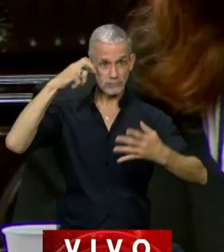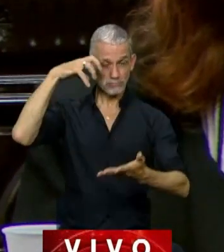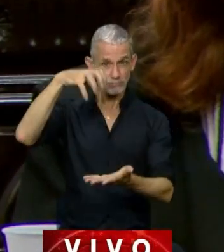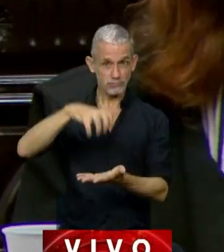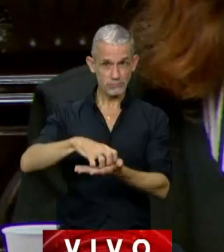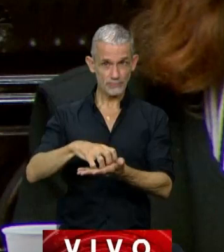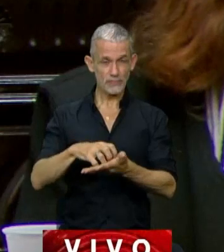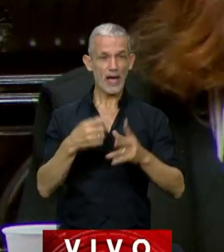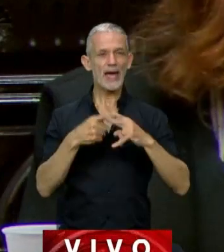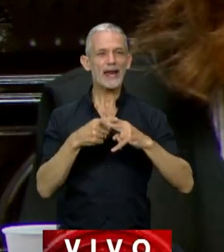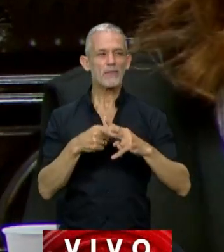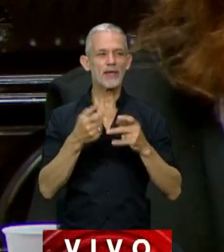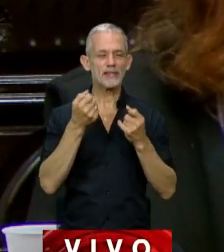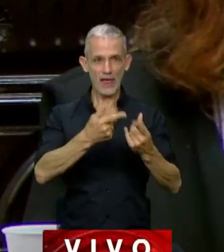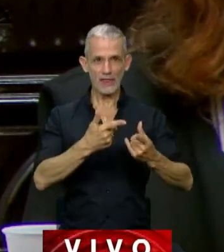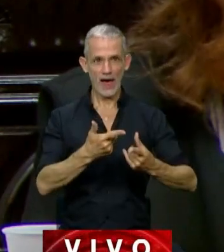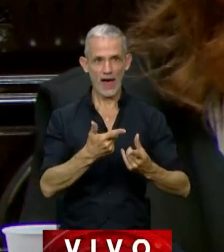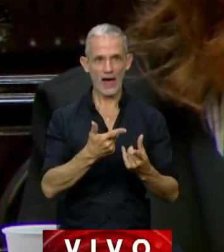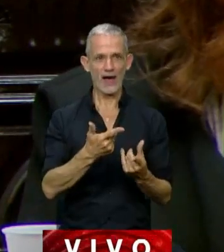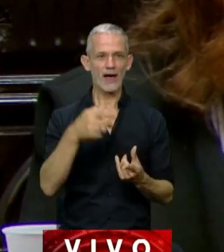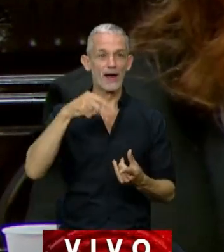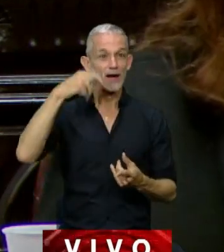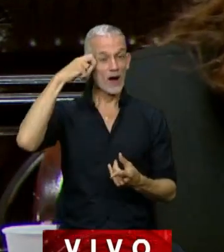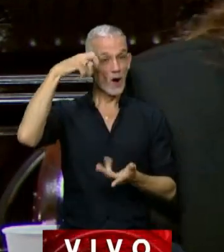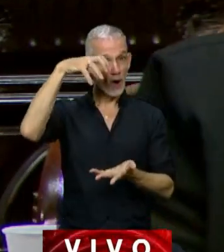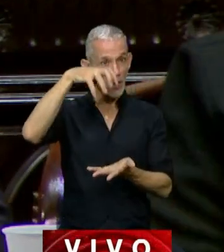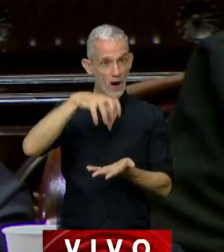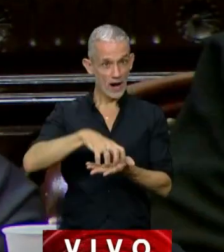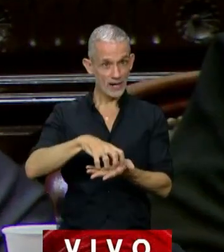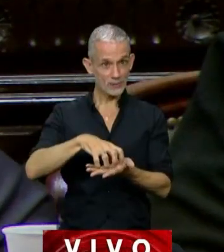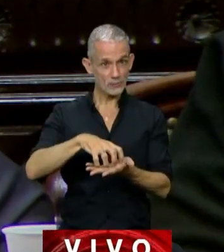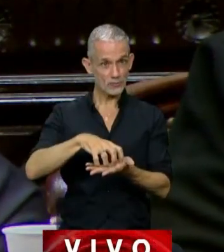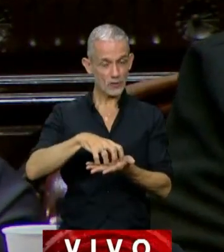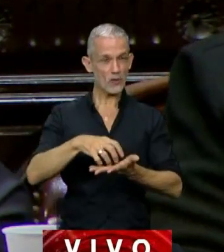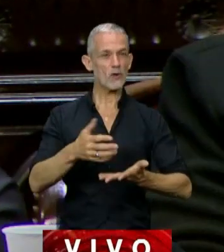la herramienta más importante que este Congreso